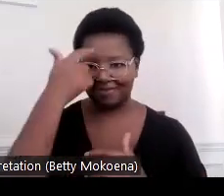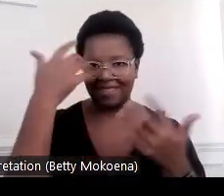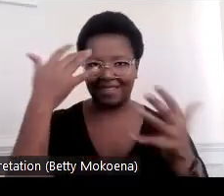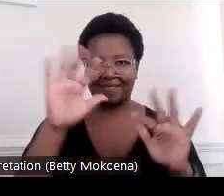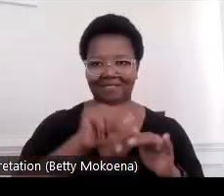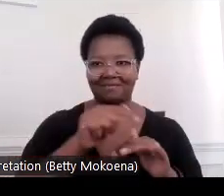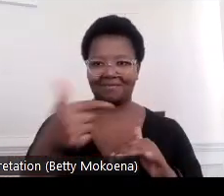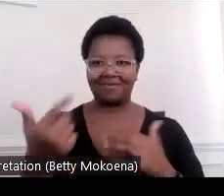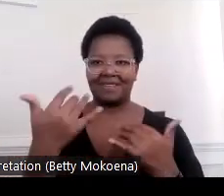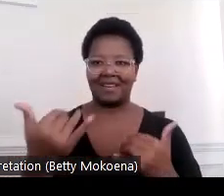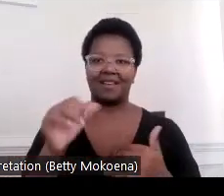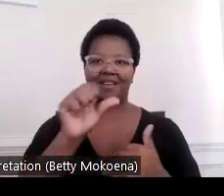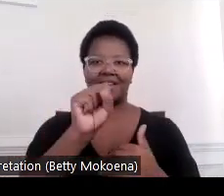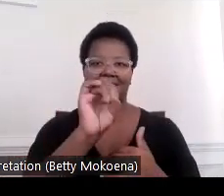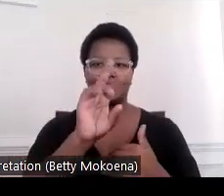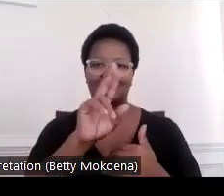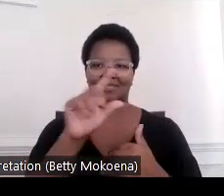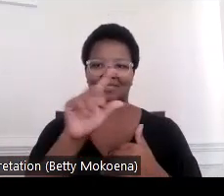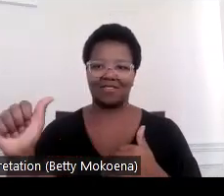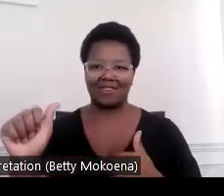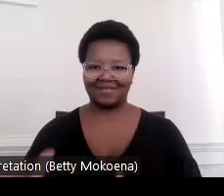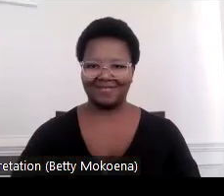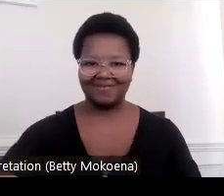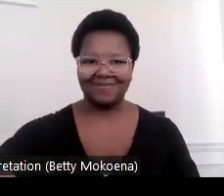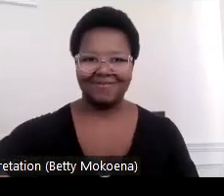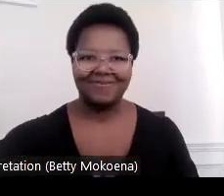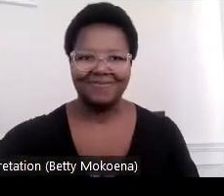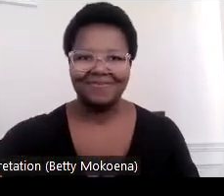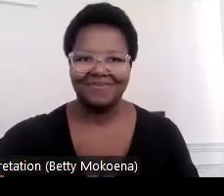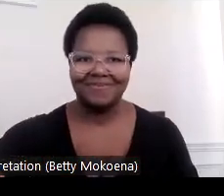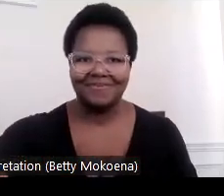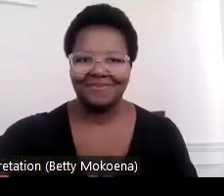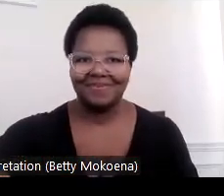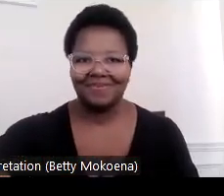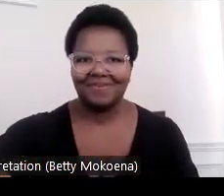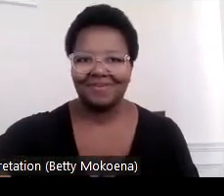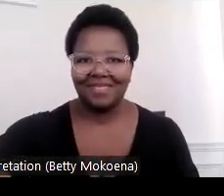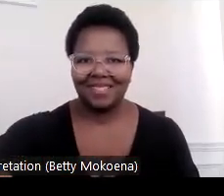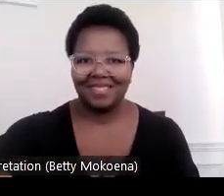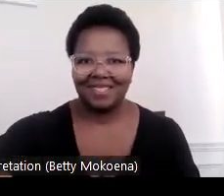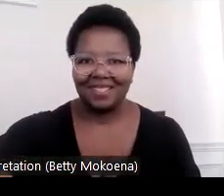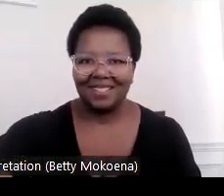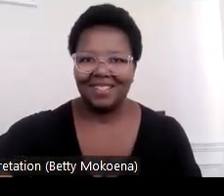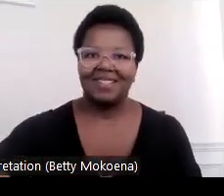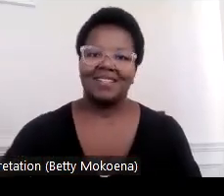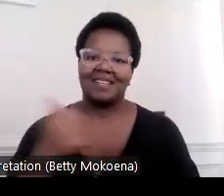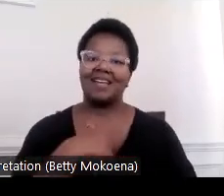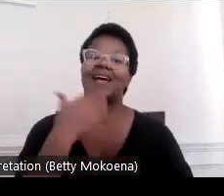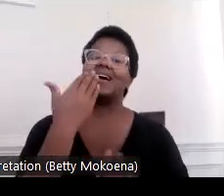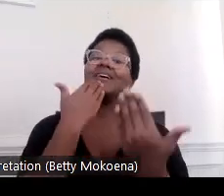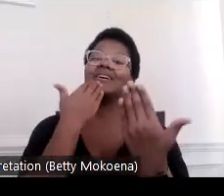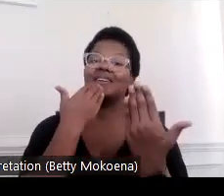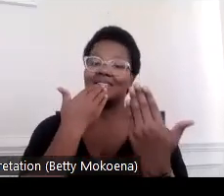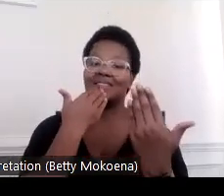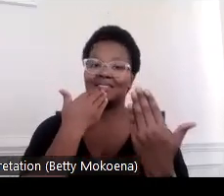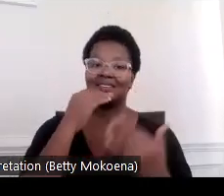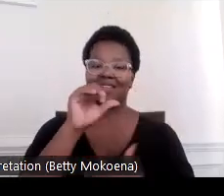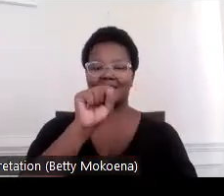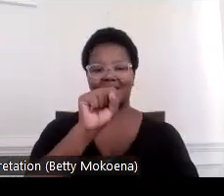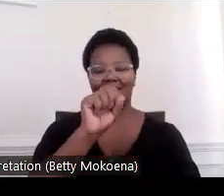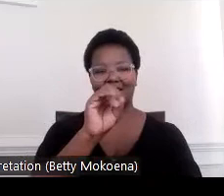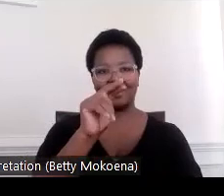en el hogar y eso es lo que quería yo compartir voy a ceder la palabra asierra Gracias Sonia